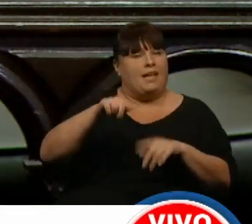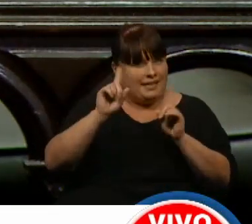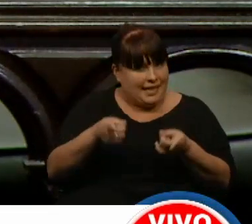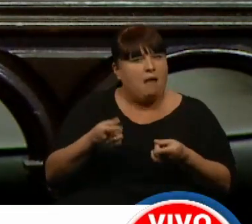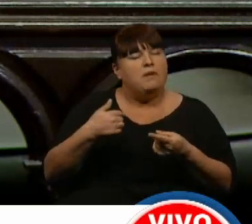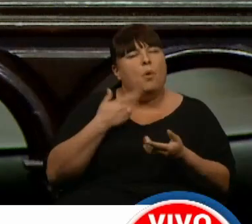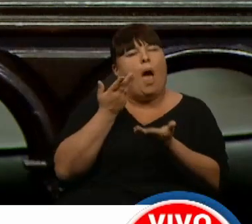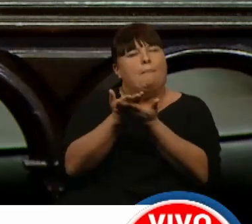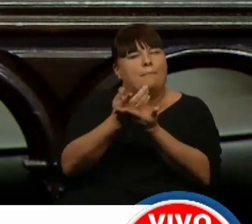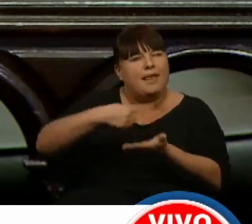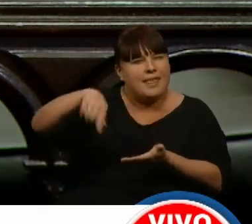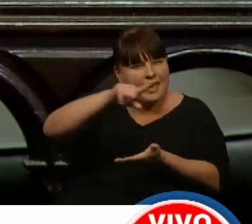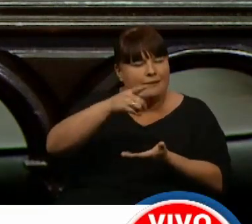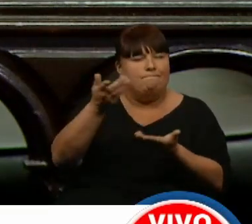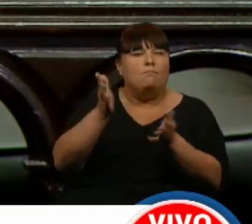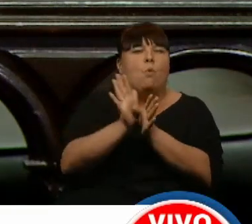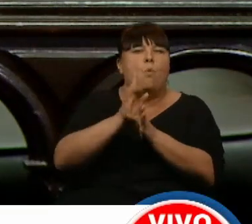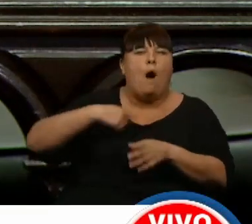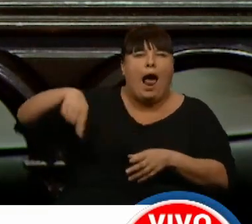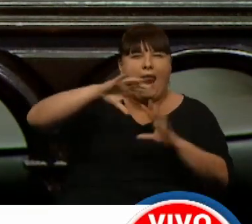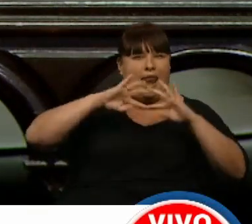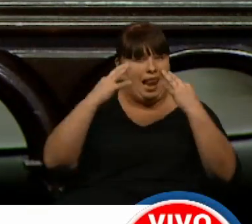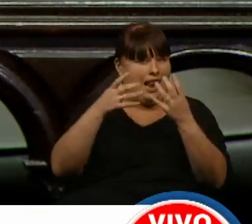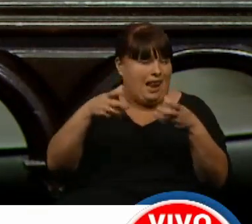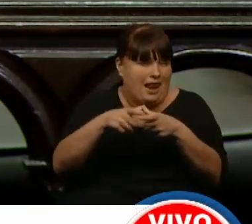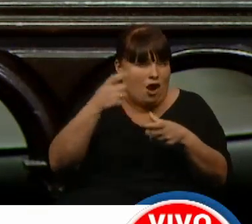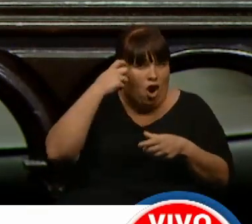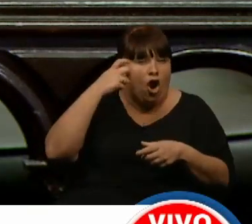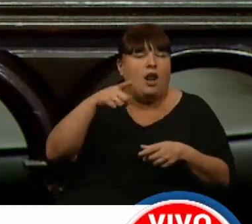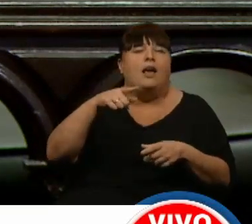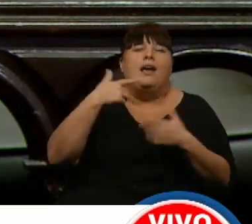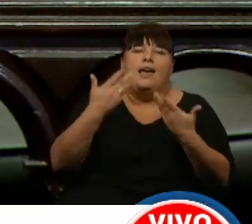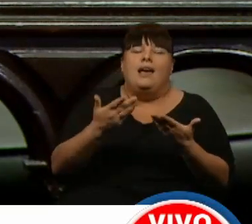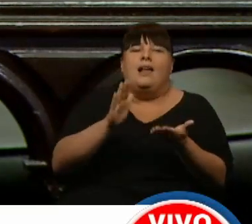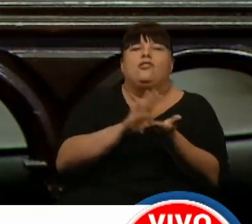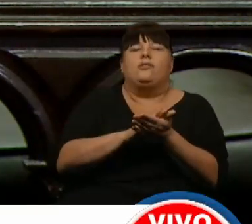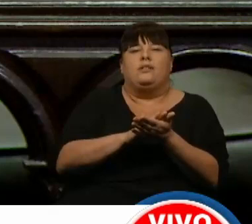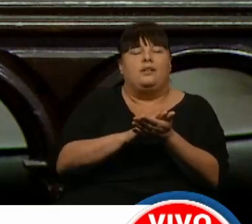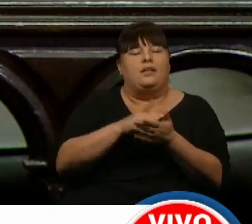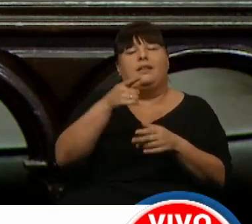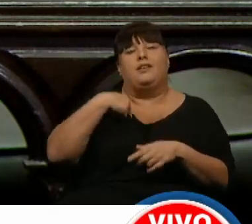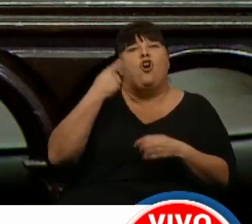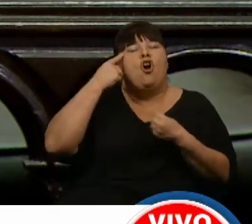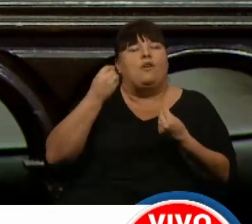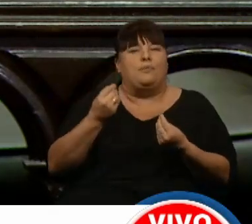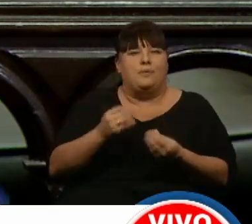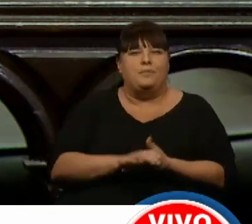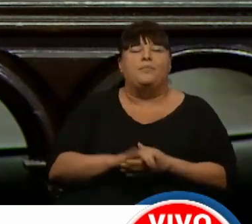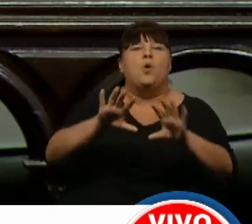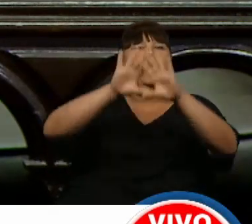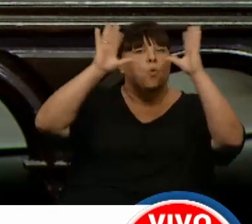me animo a pedirles y a invitarnos como cuerpo a que superemos los dogmatismos desde donde nos paramos.